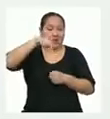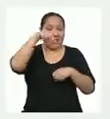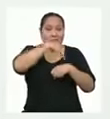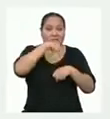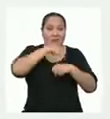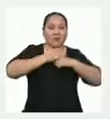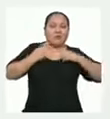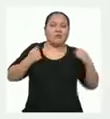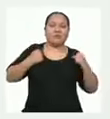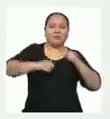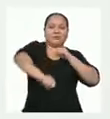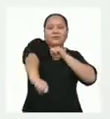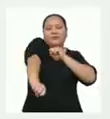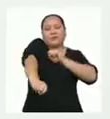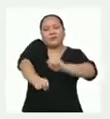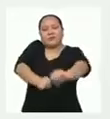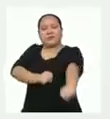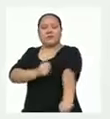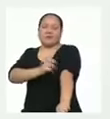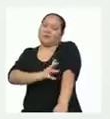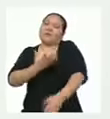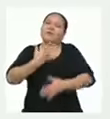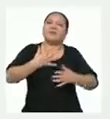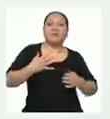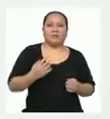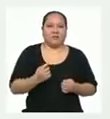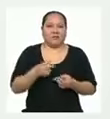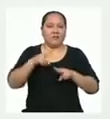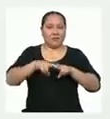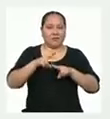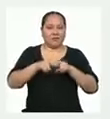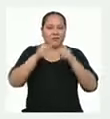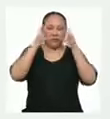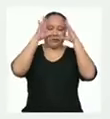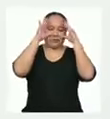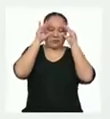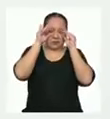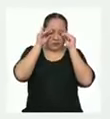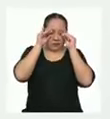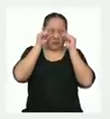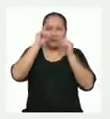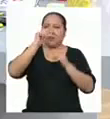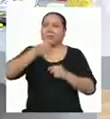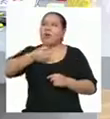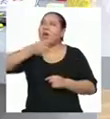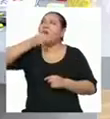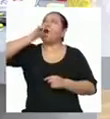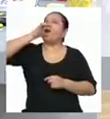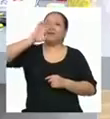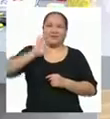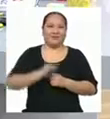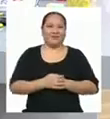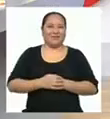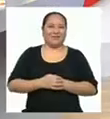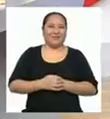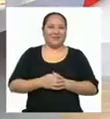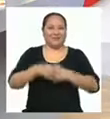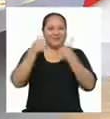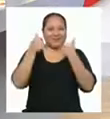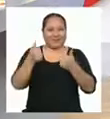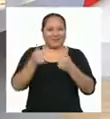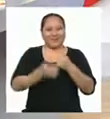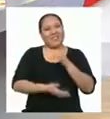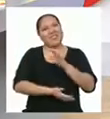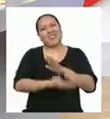momento para estirar las piernas, corregir nuestra postura, descansar la vista, tomar un poco de agua. Genial.